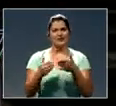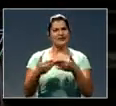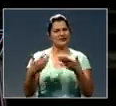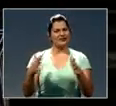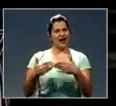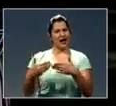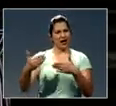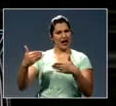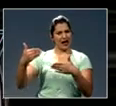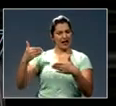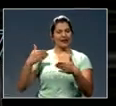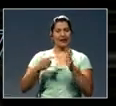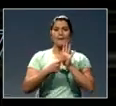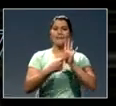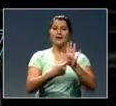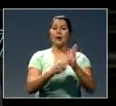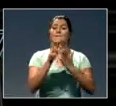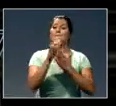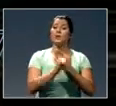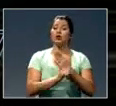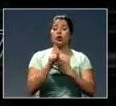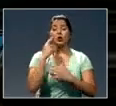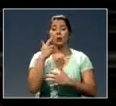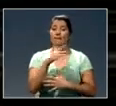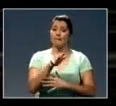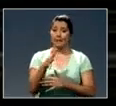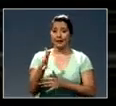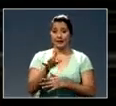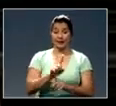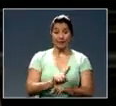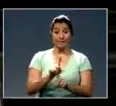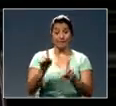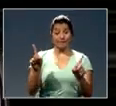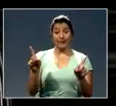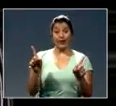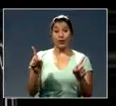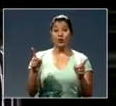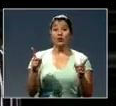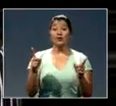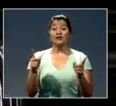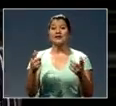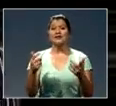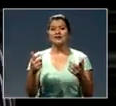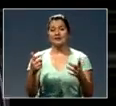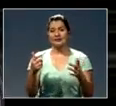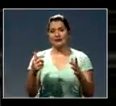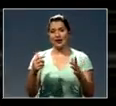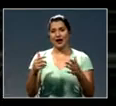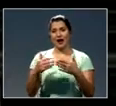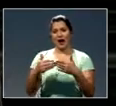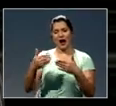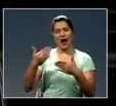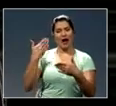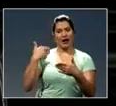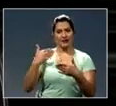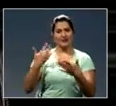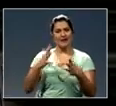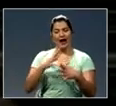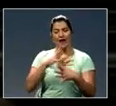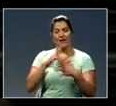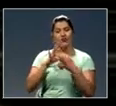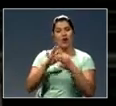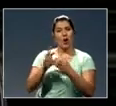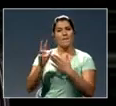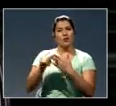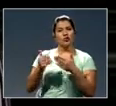similares. Ella señaló algunas críticas importantes sobre proyectos que ya se estaban acá tramitando, que eran